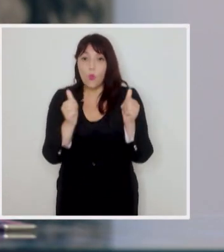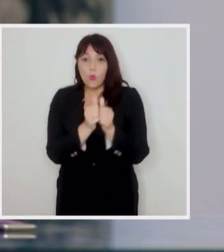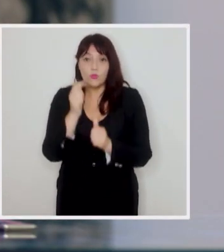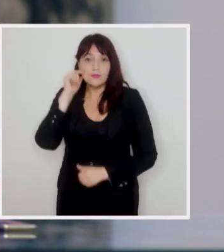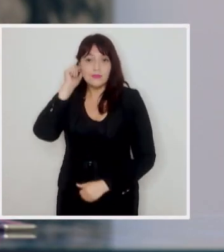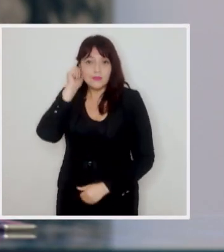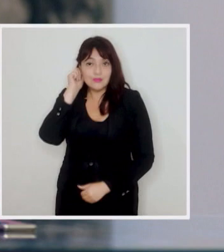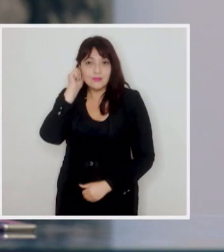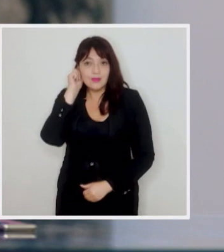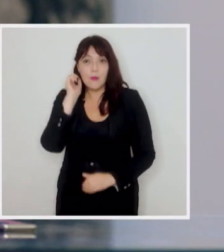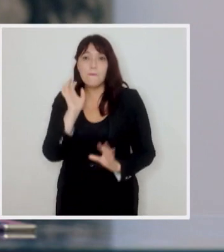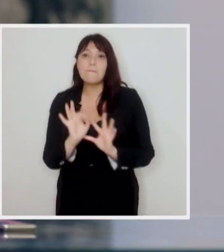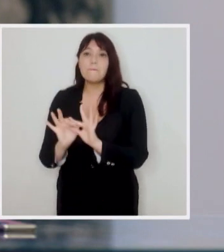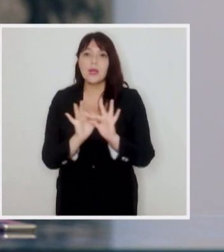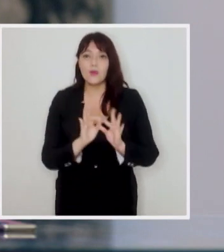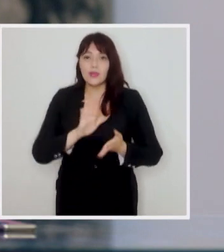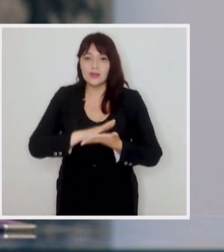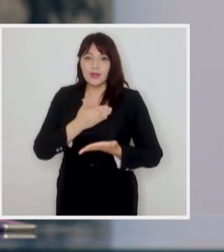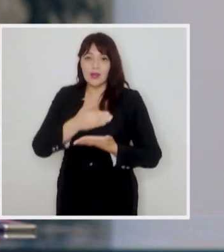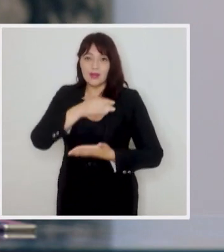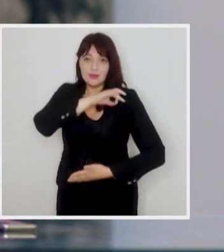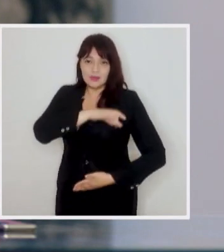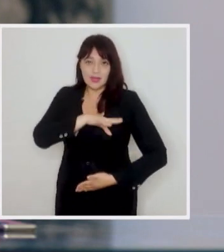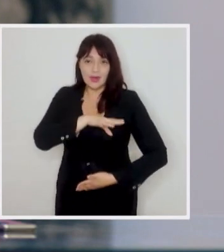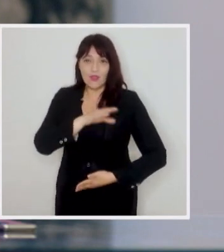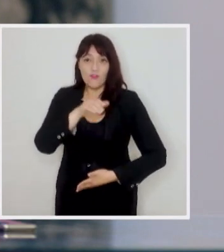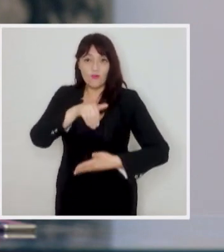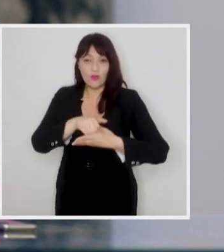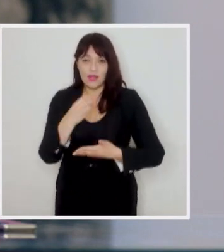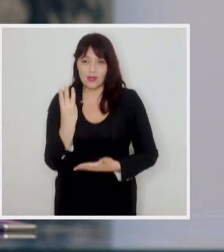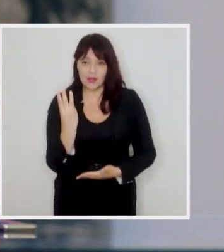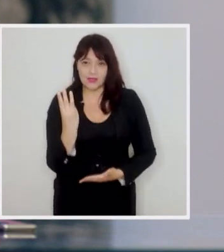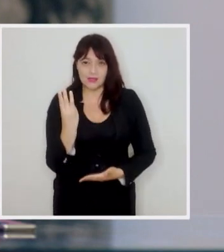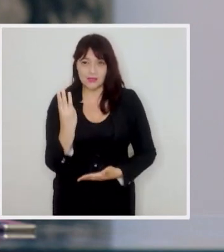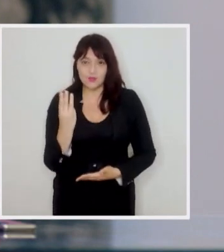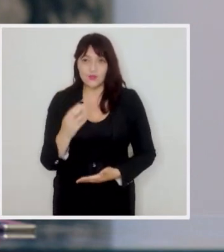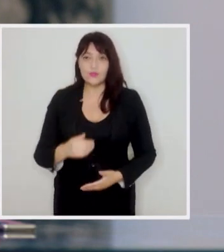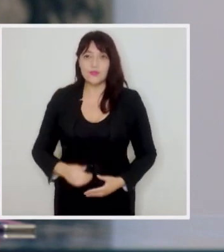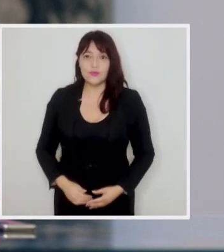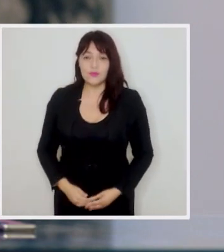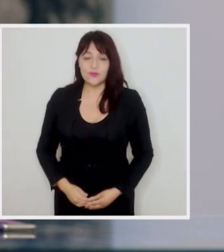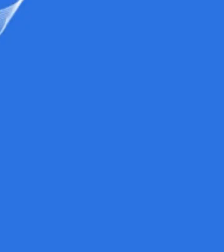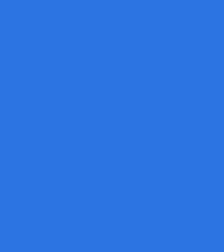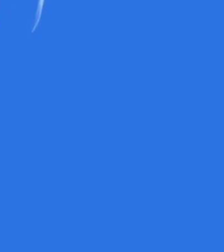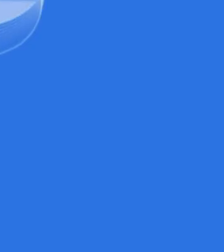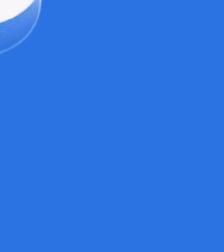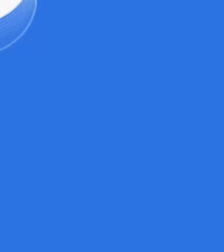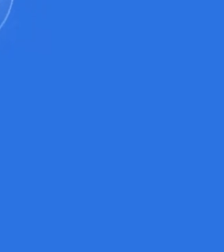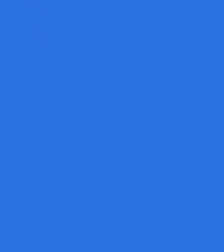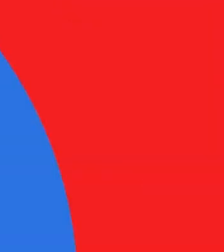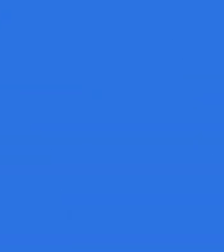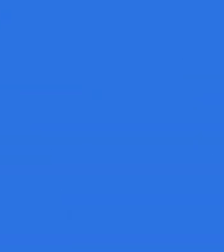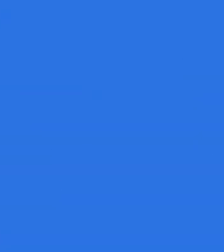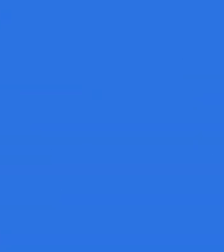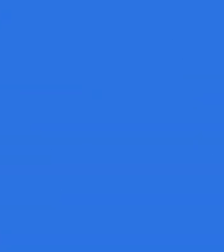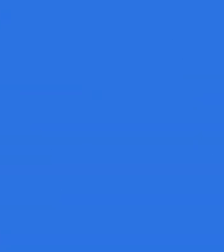la estabilidad. Juntas y juntos, para unir y sanar a Chile. Vota 3.